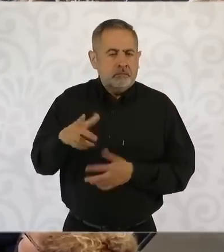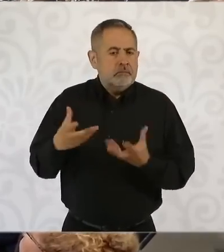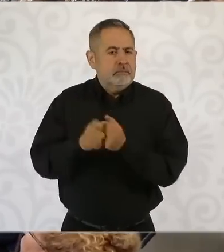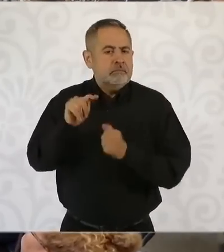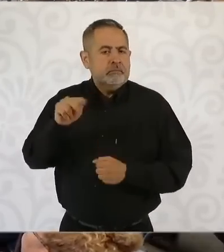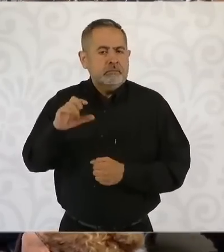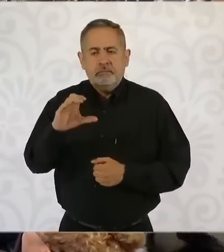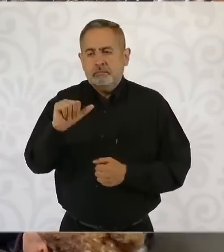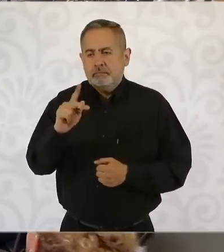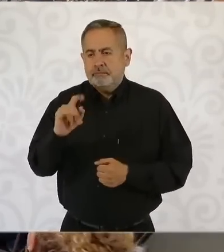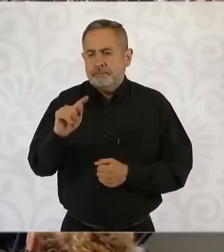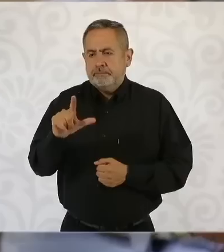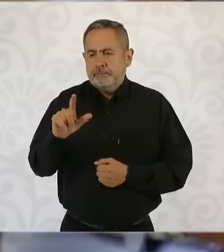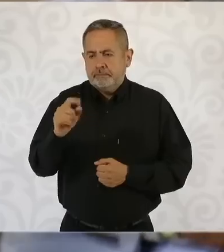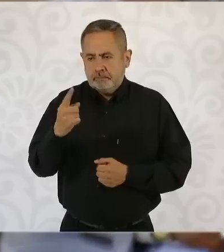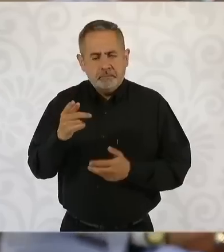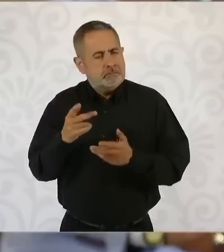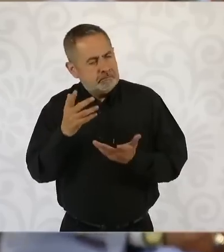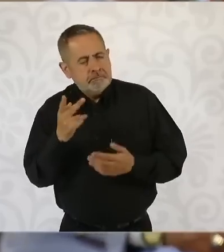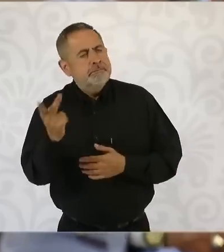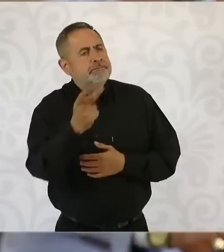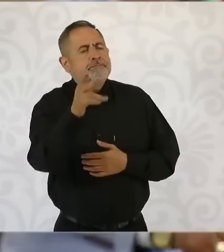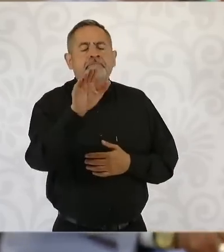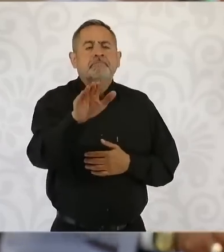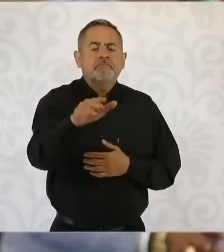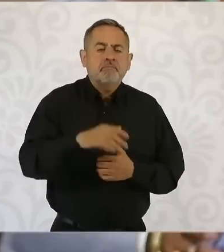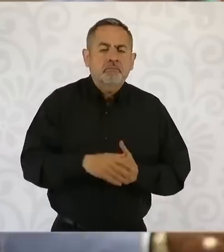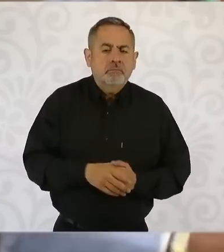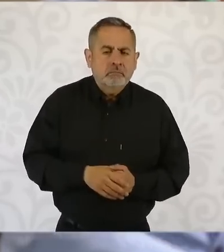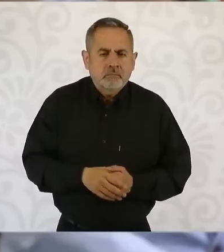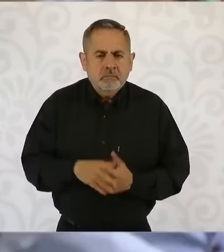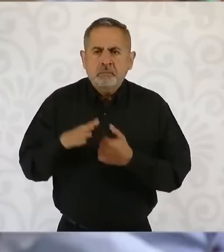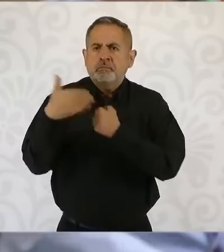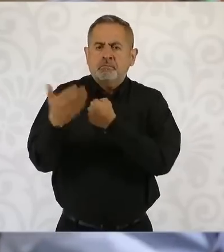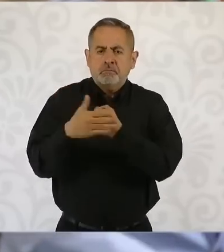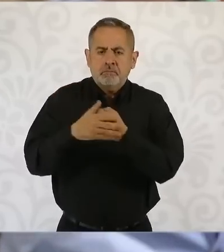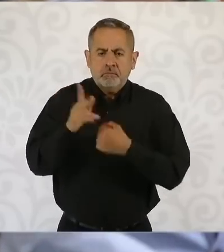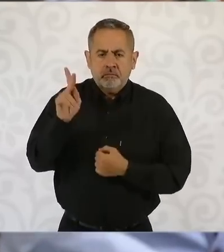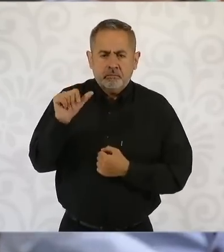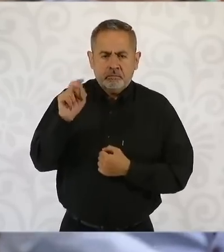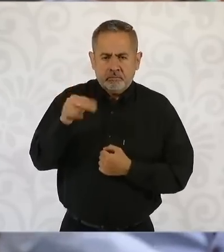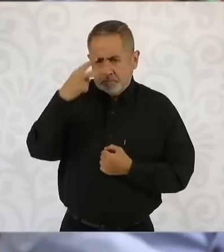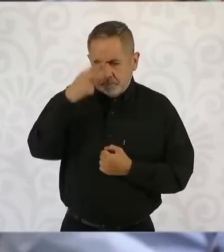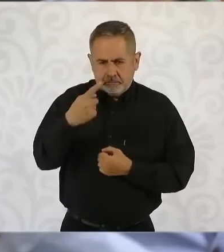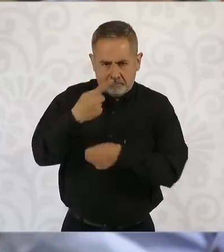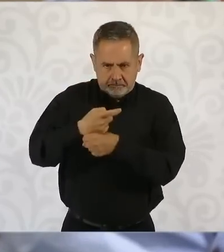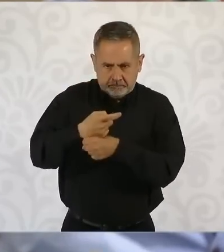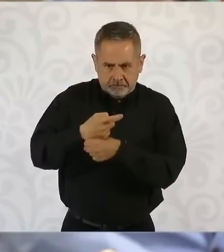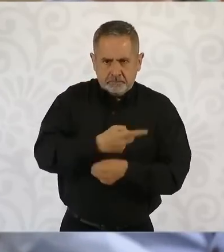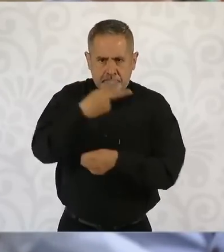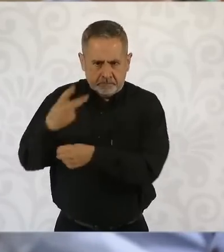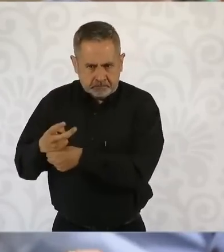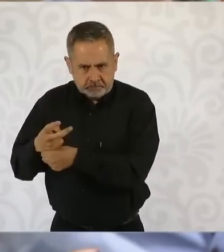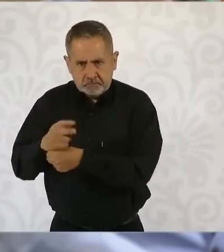capital. Preguntarle, Presidenta, cuál va a ser la segunda etapa del Plan México, ya que en abril